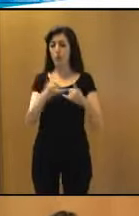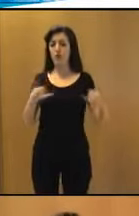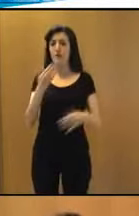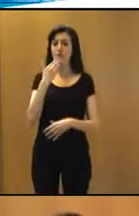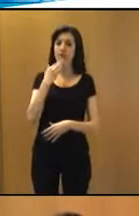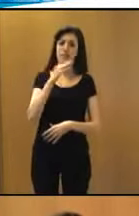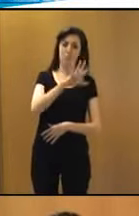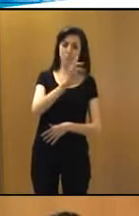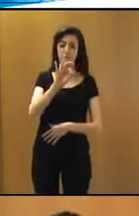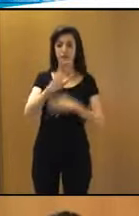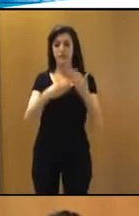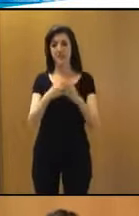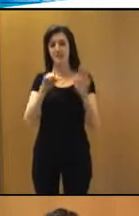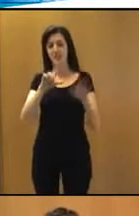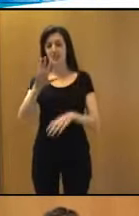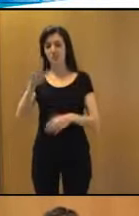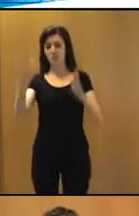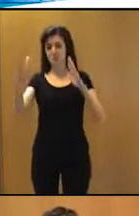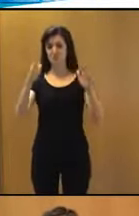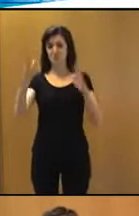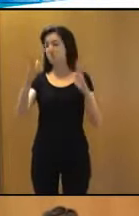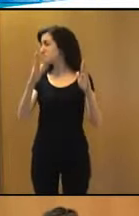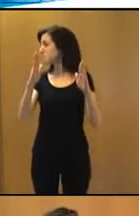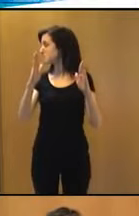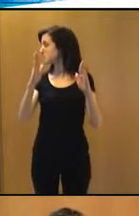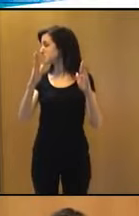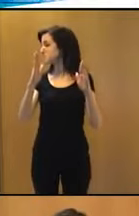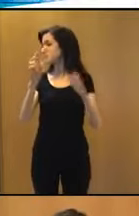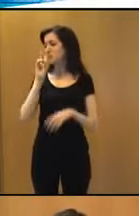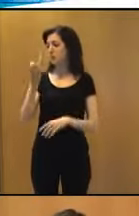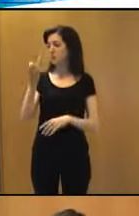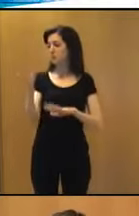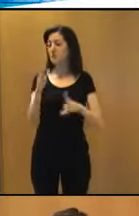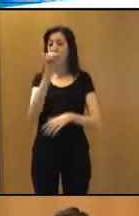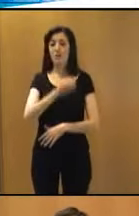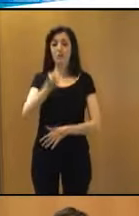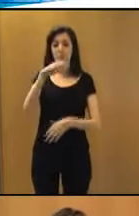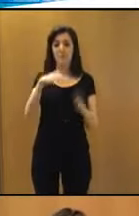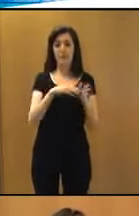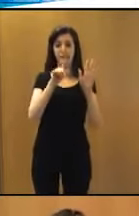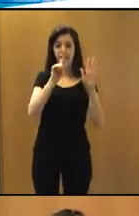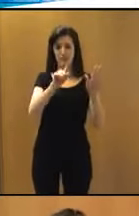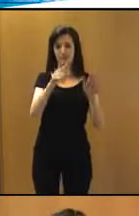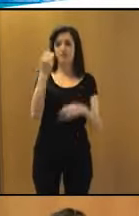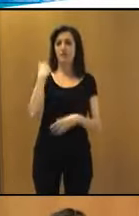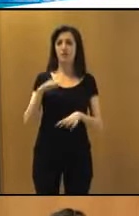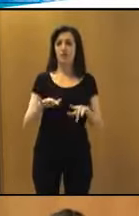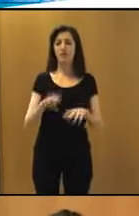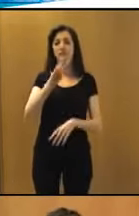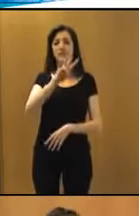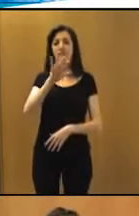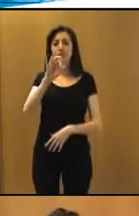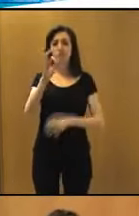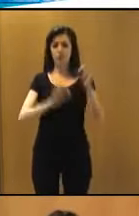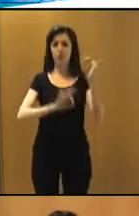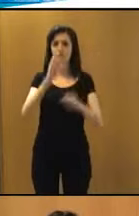son personas de entre 55 y 65 años, que vemos que en 2006 pues usaban